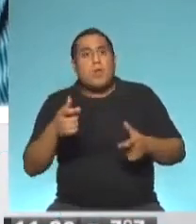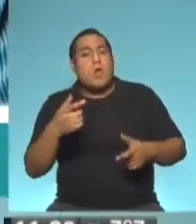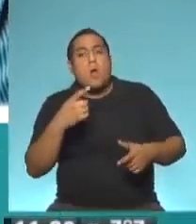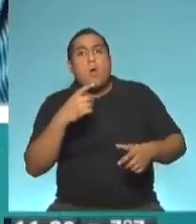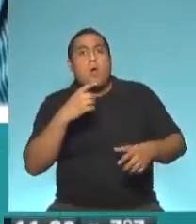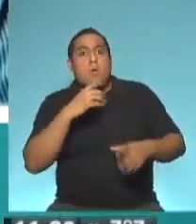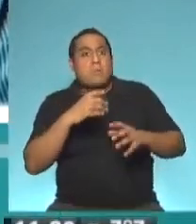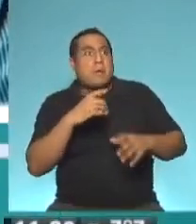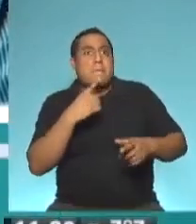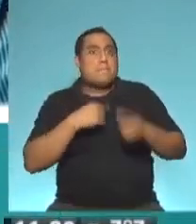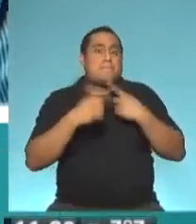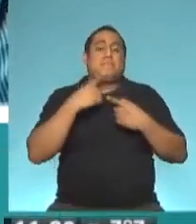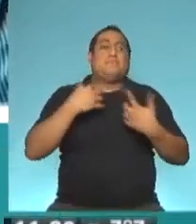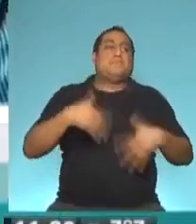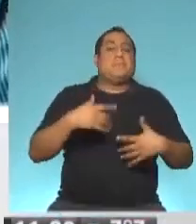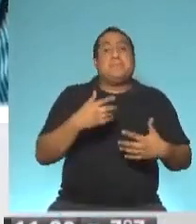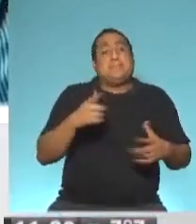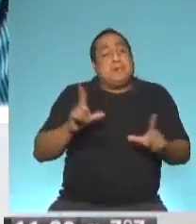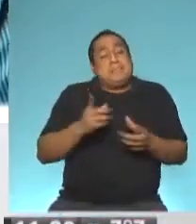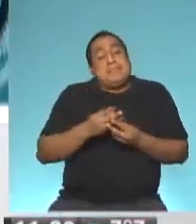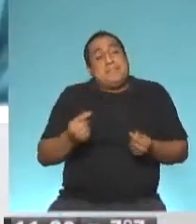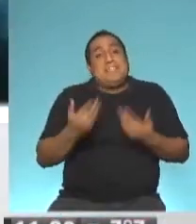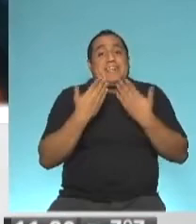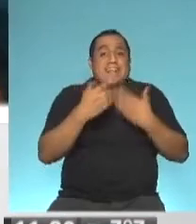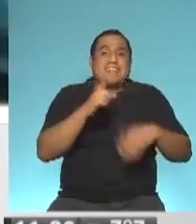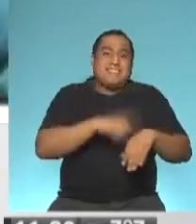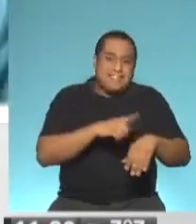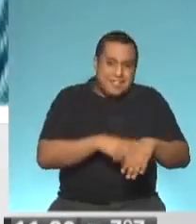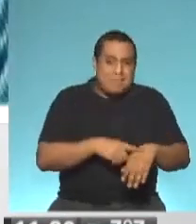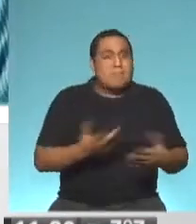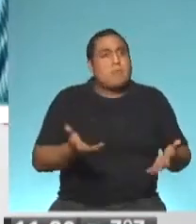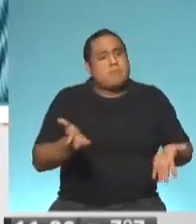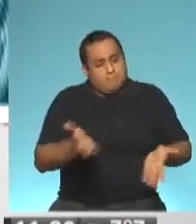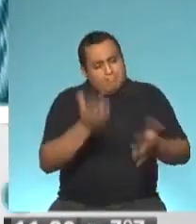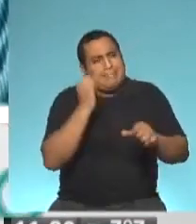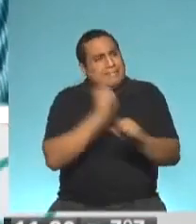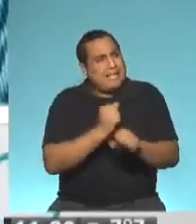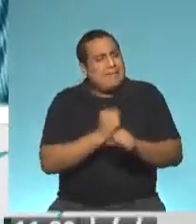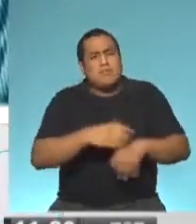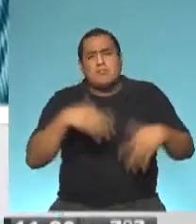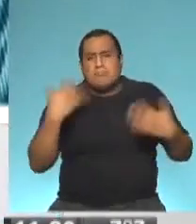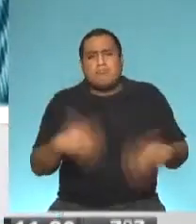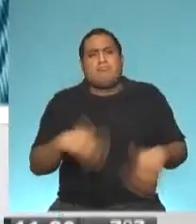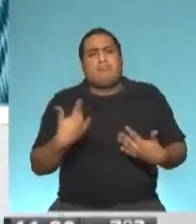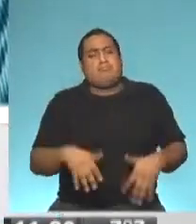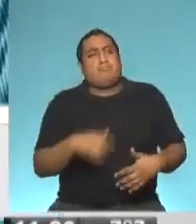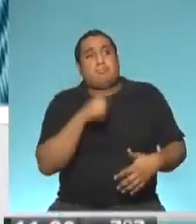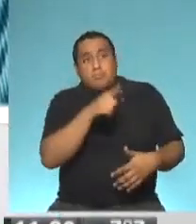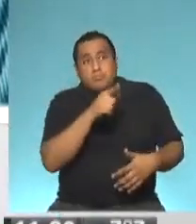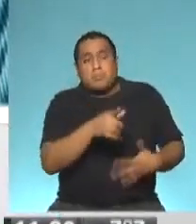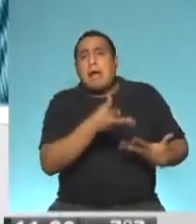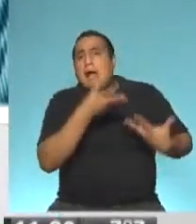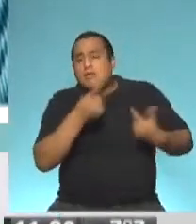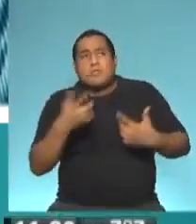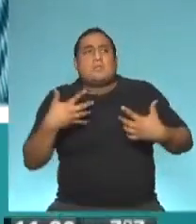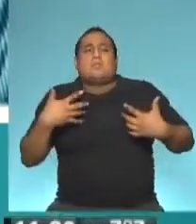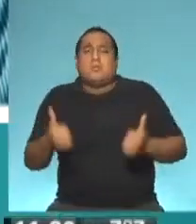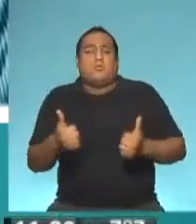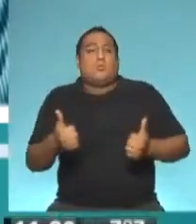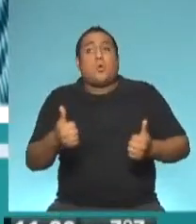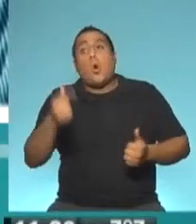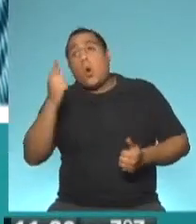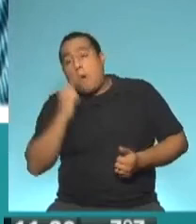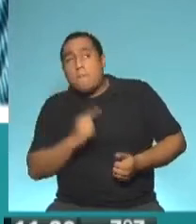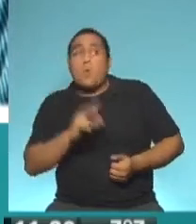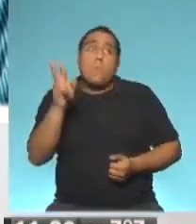comunicando. Se nos acaba el programa, te agradecemos este tiempo y adelante con esta tarea que tiene que ver ni más ni menos que con preservar la salud de hombres